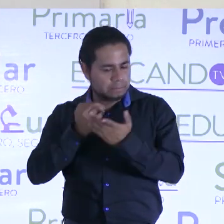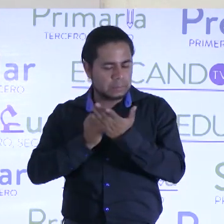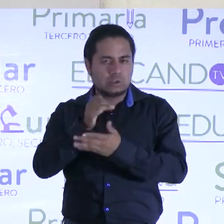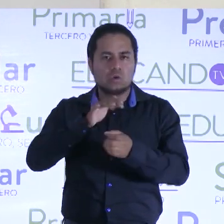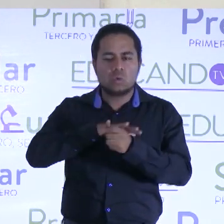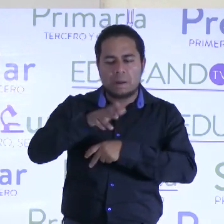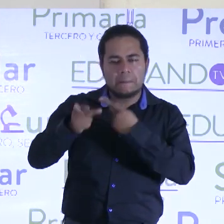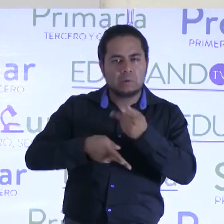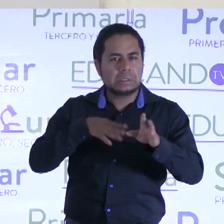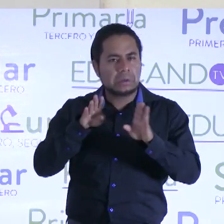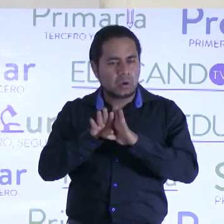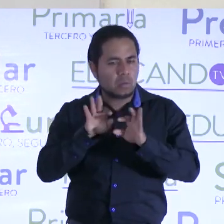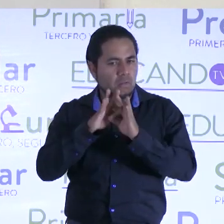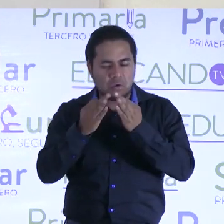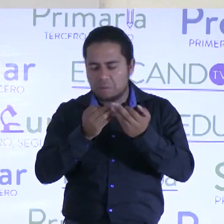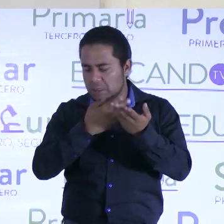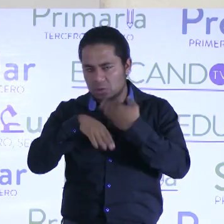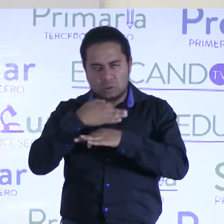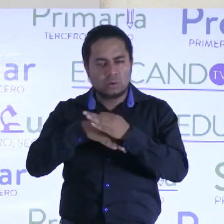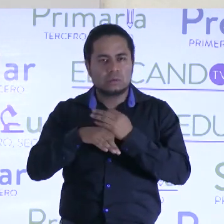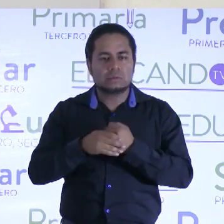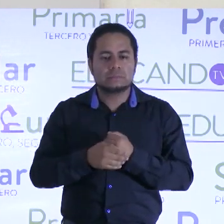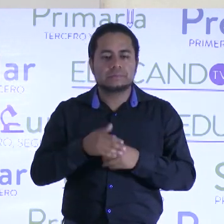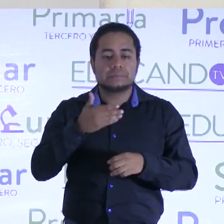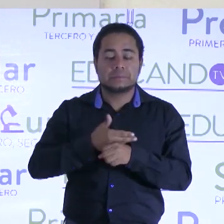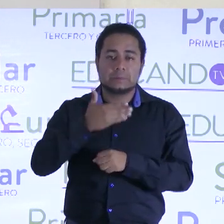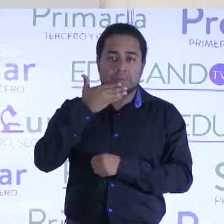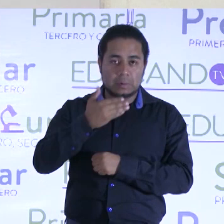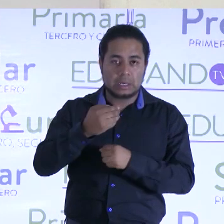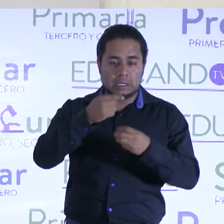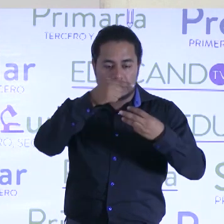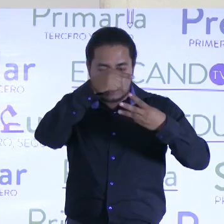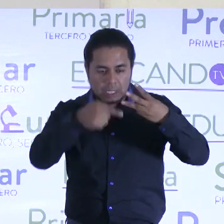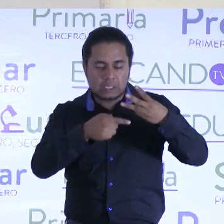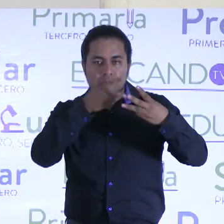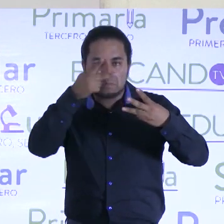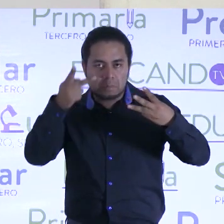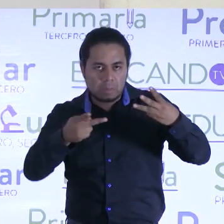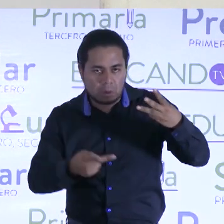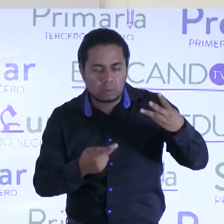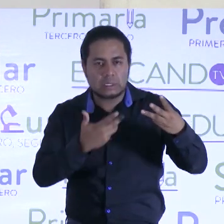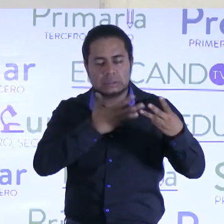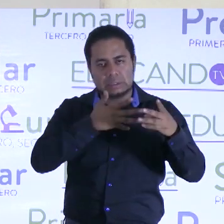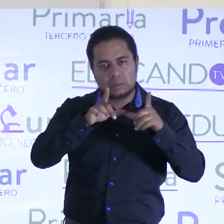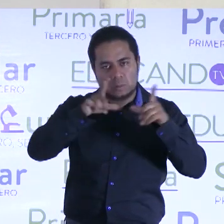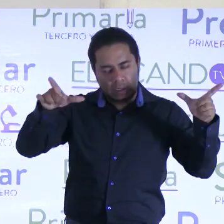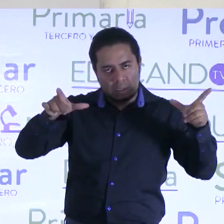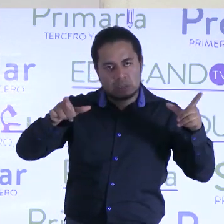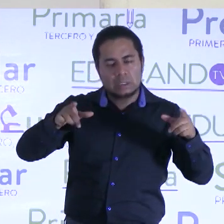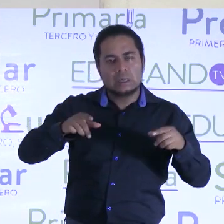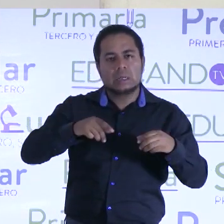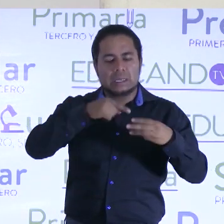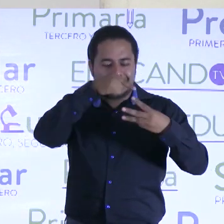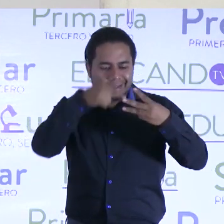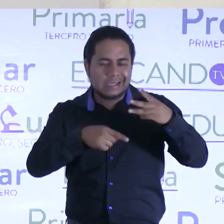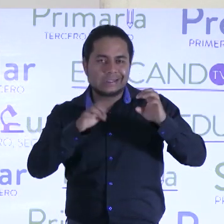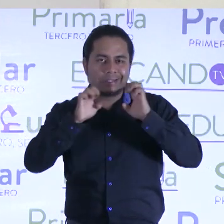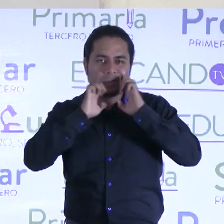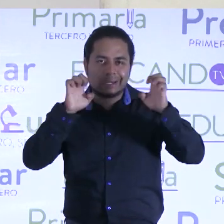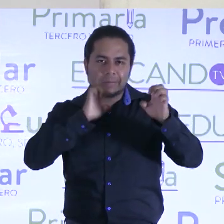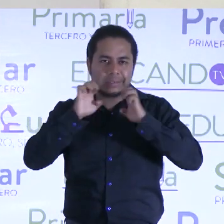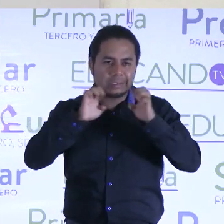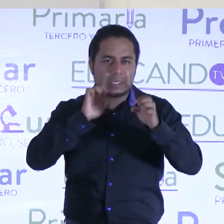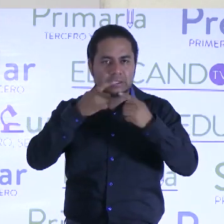desee. Muy bien, tenemos los tres tipos de preguntas, los tres tipos de